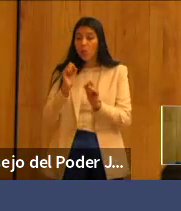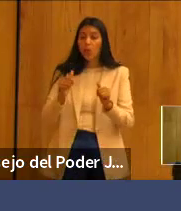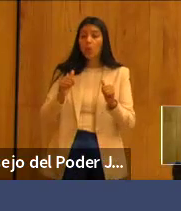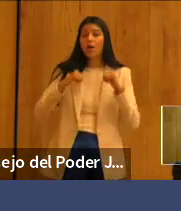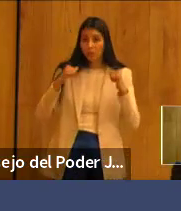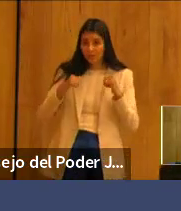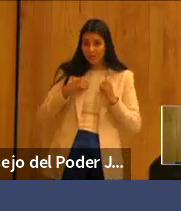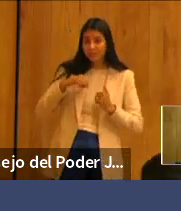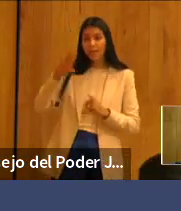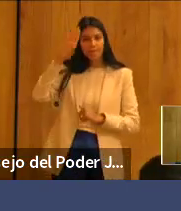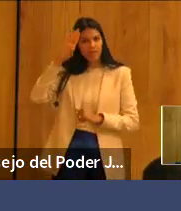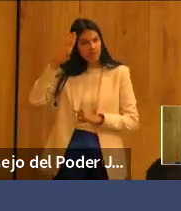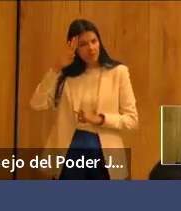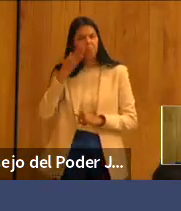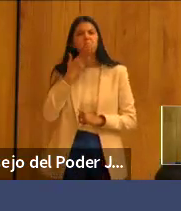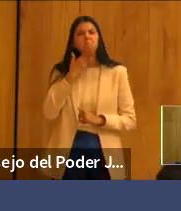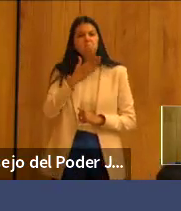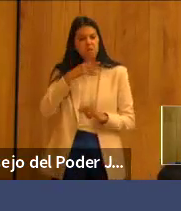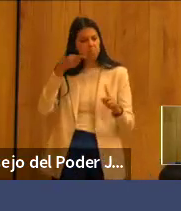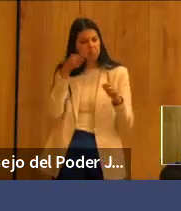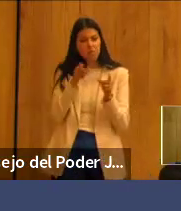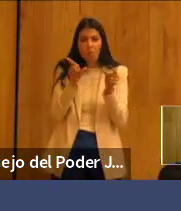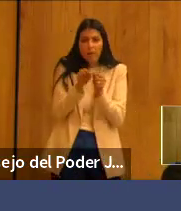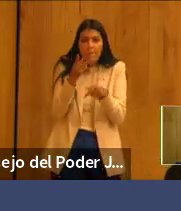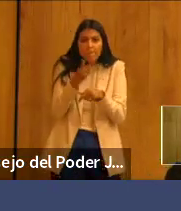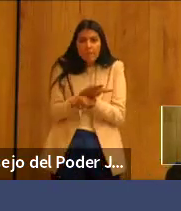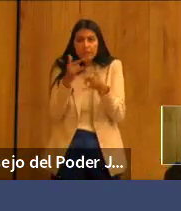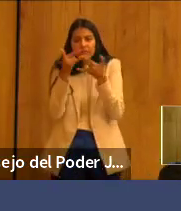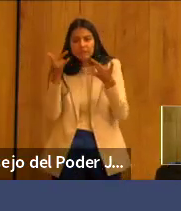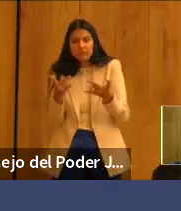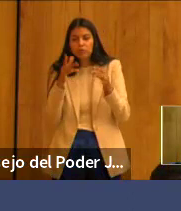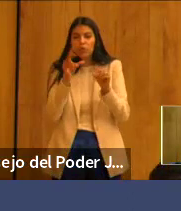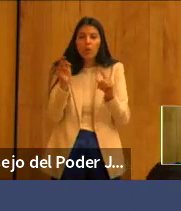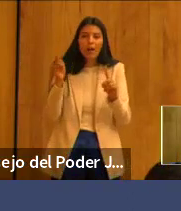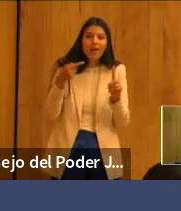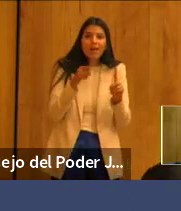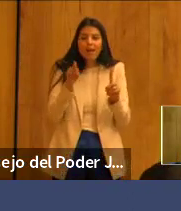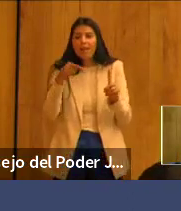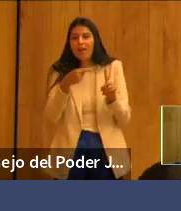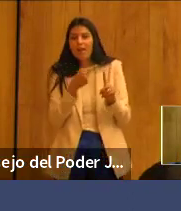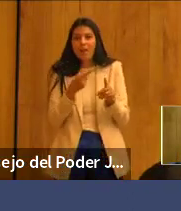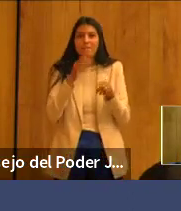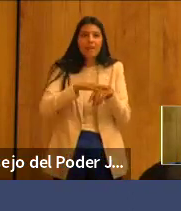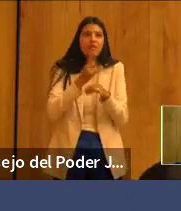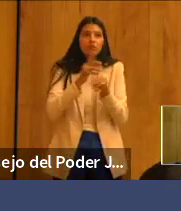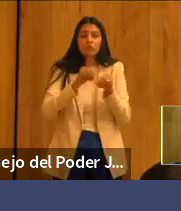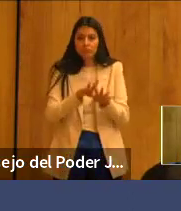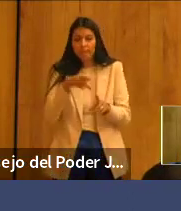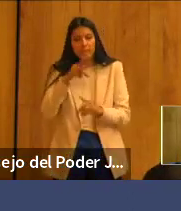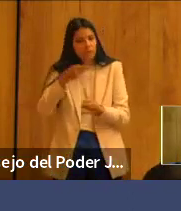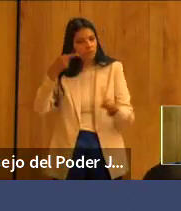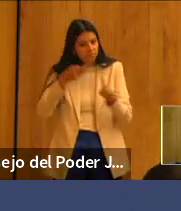es concreto, tiende mucho a centrarse nada más en el hecho, no da mayores datos, pero en el caso